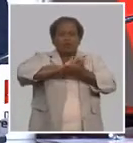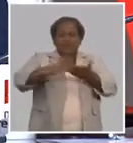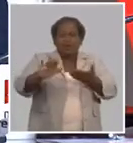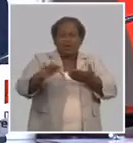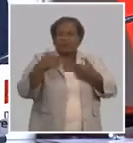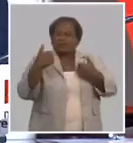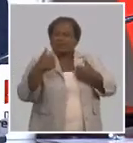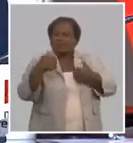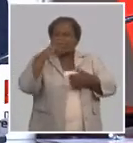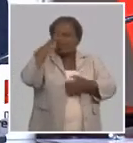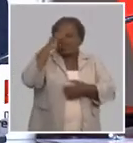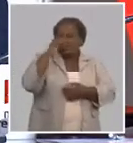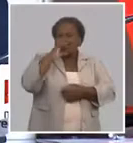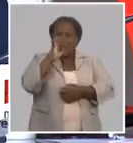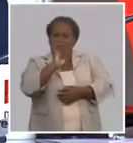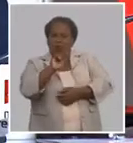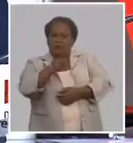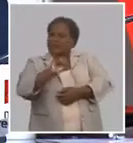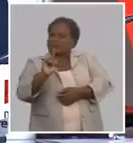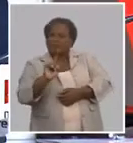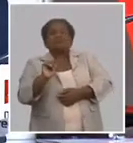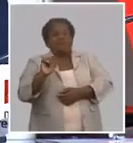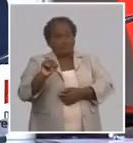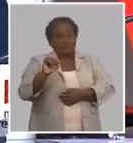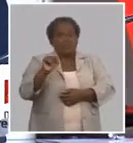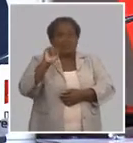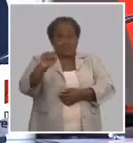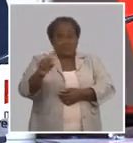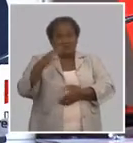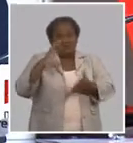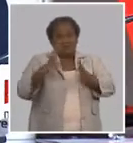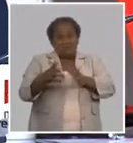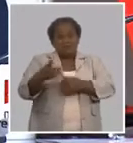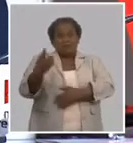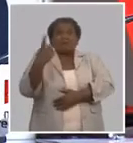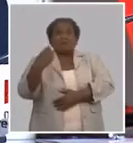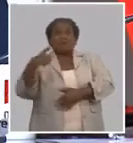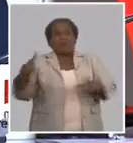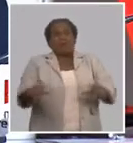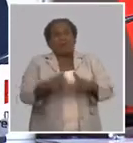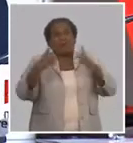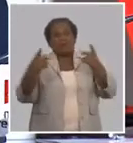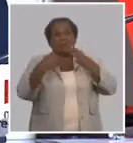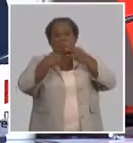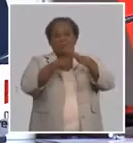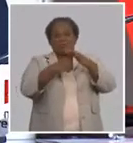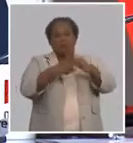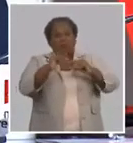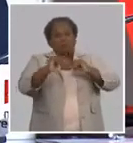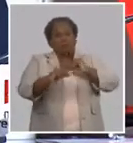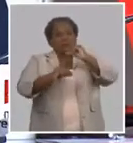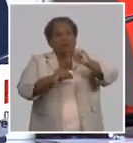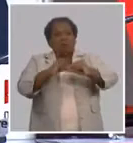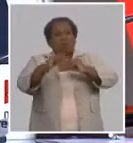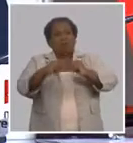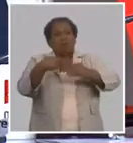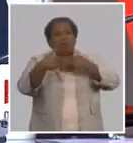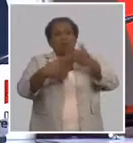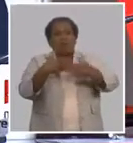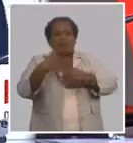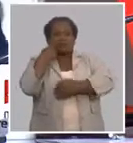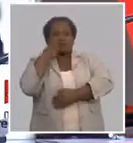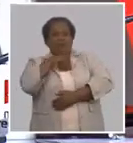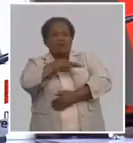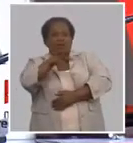a esta modalidad que era necesaria cumplir para ir resolviendo los problemas que salían a